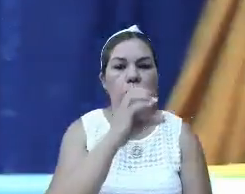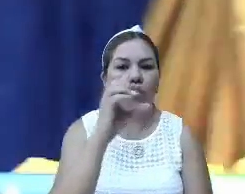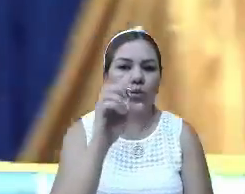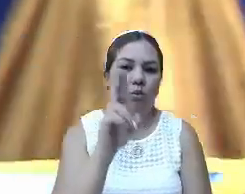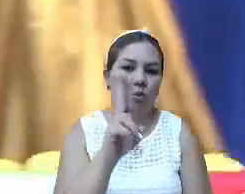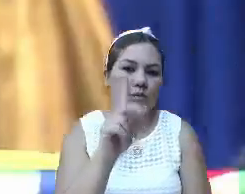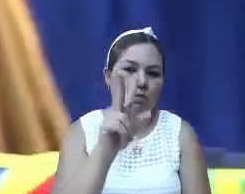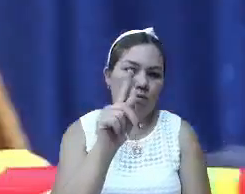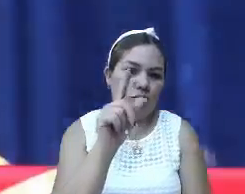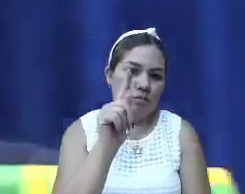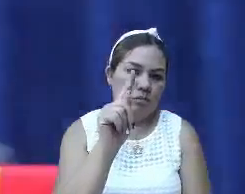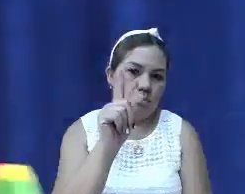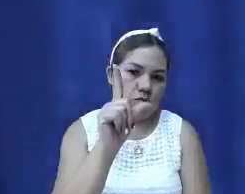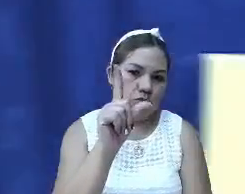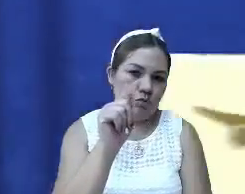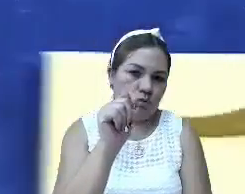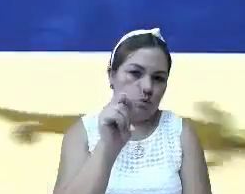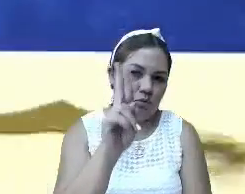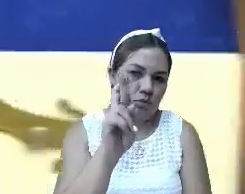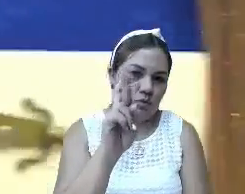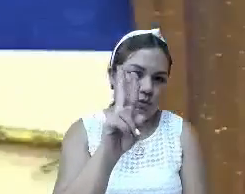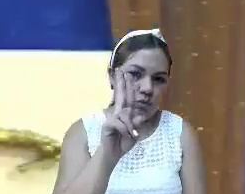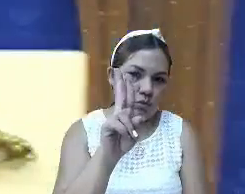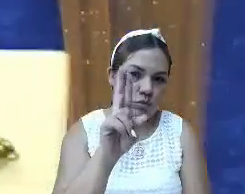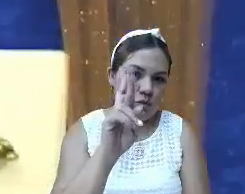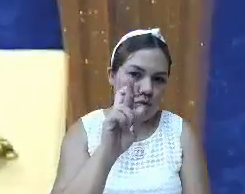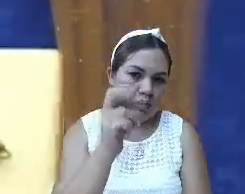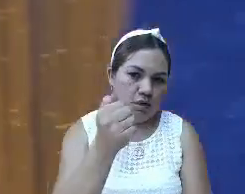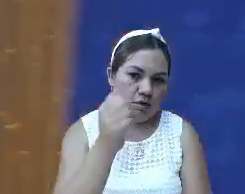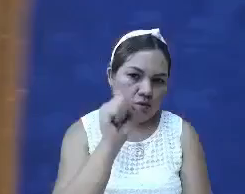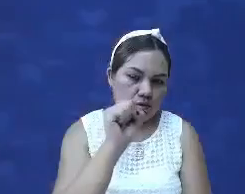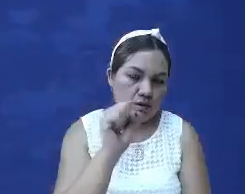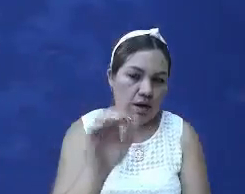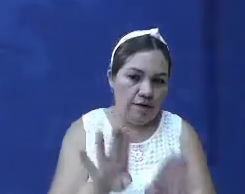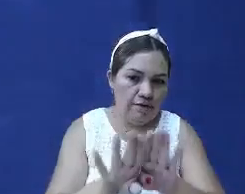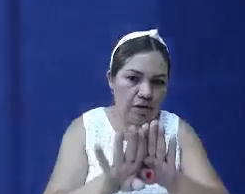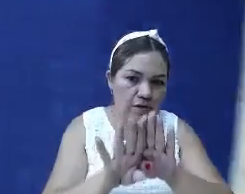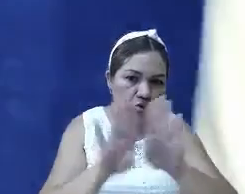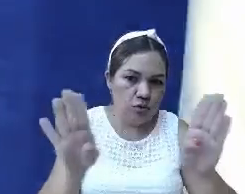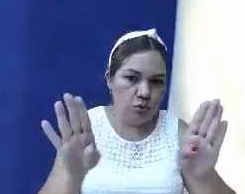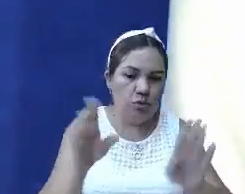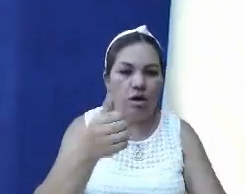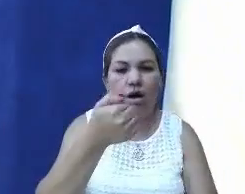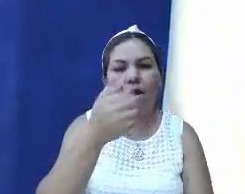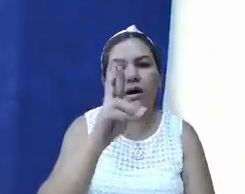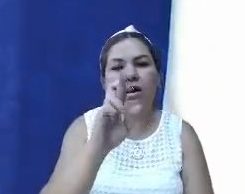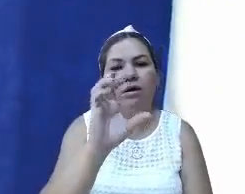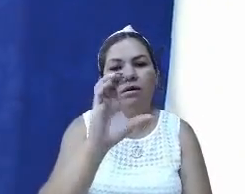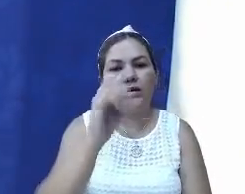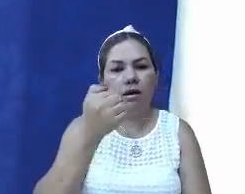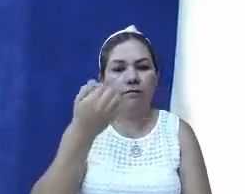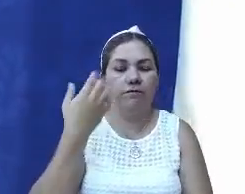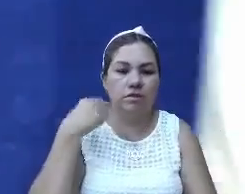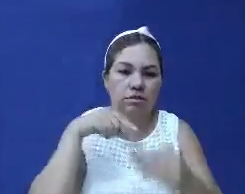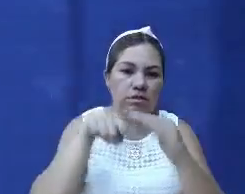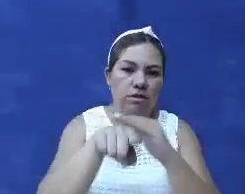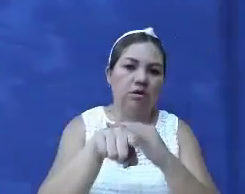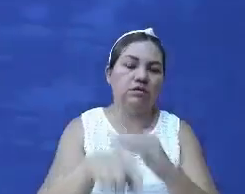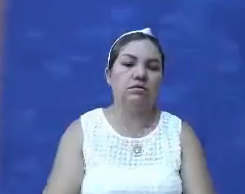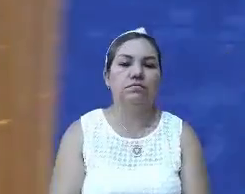arca o las aberturas de tu arca, diga conmigo, se va a filtrar.